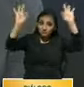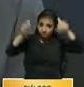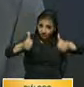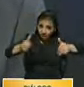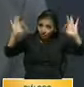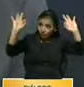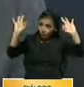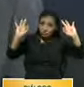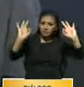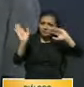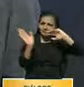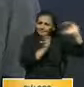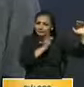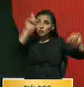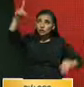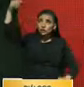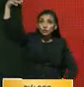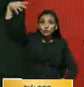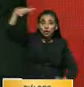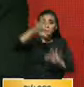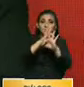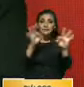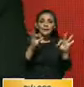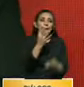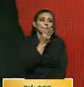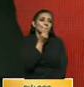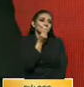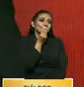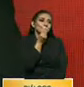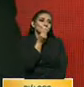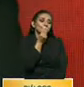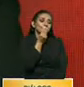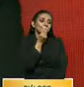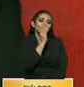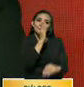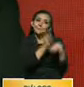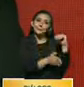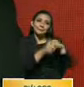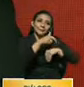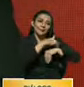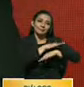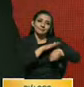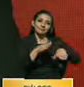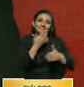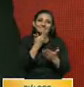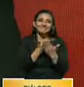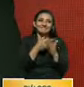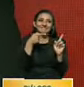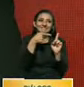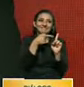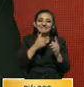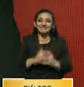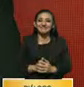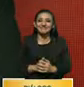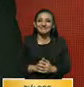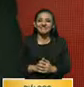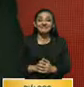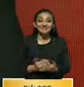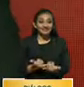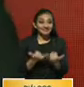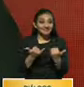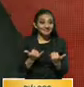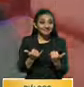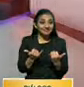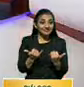sí, definitivamente. Muchas gracias. Muchas gracias a Patricio Zuquilanda. Vamos a escuchar